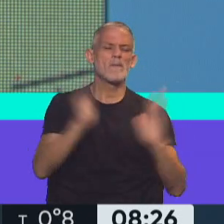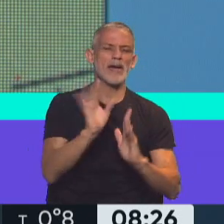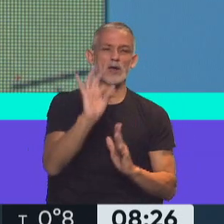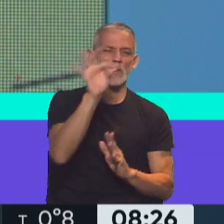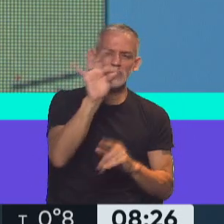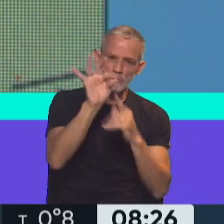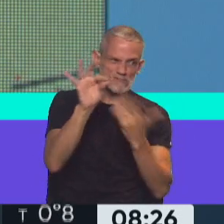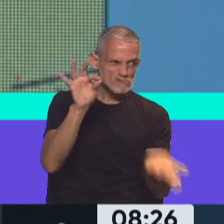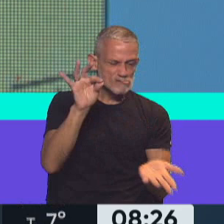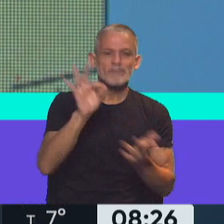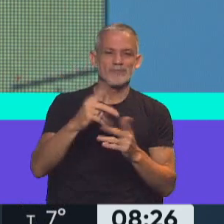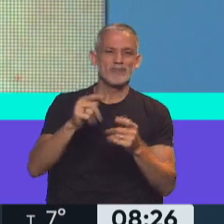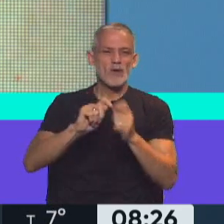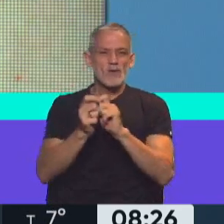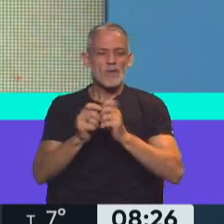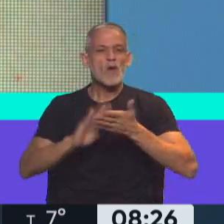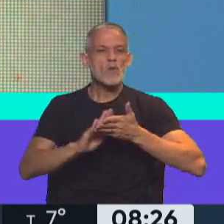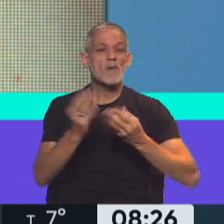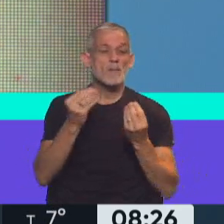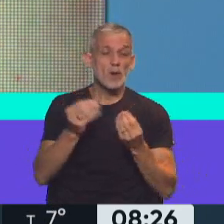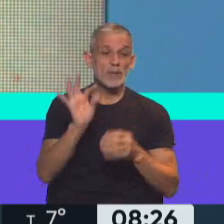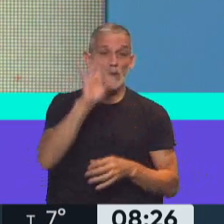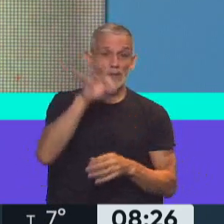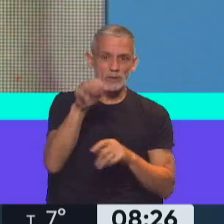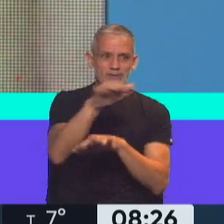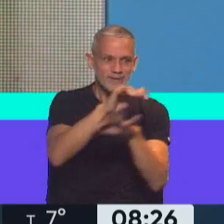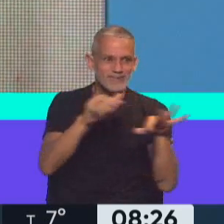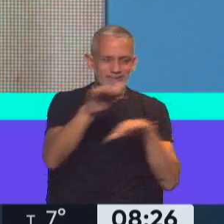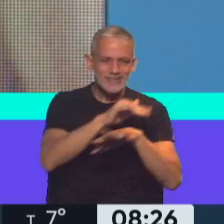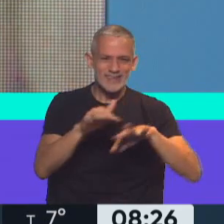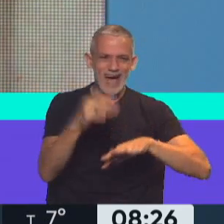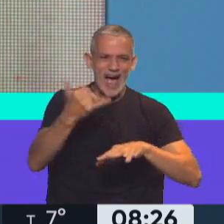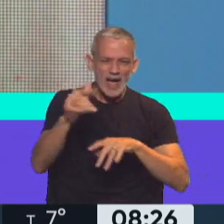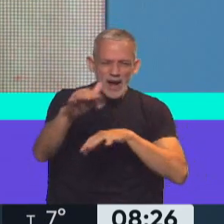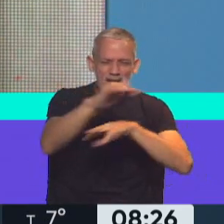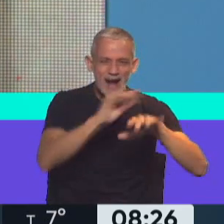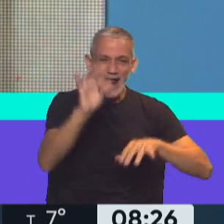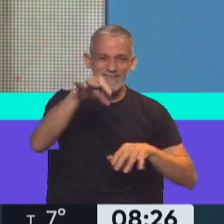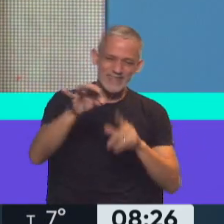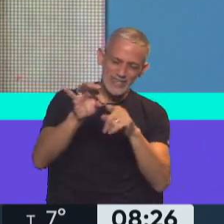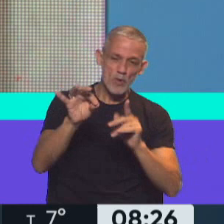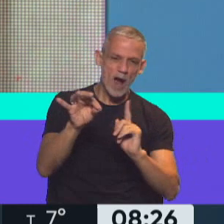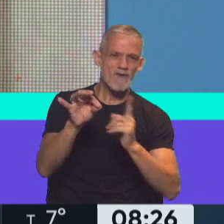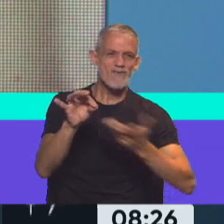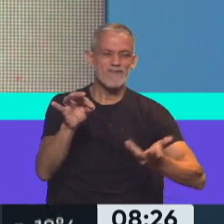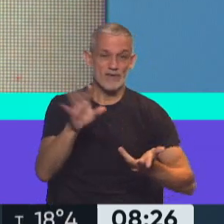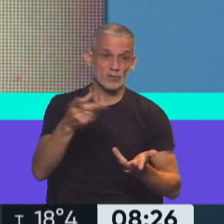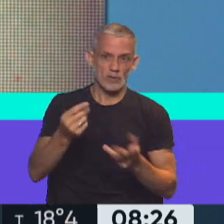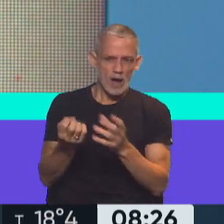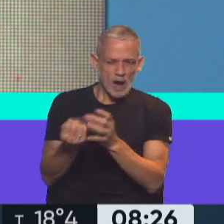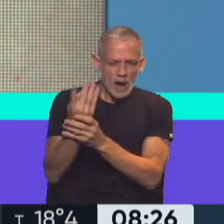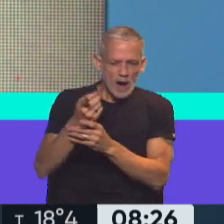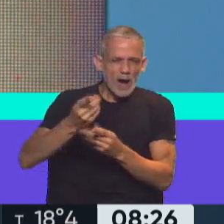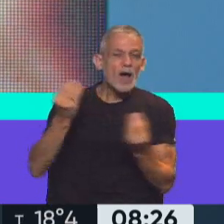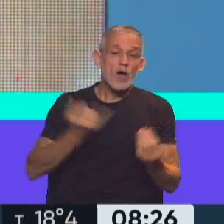Las variantes nuevas se generan porque el virus sigue circulando y en realidad no es casualidad que haya surgido una